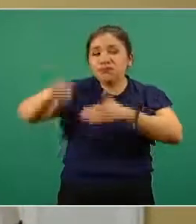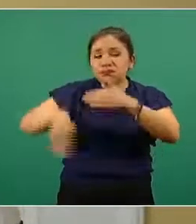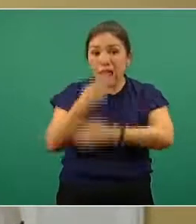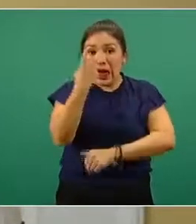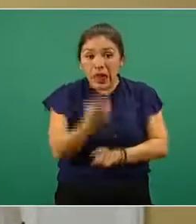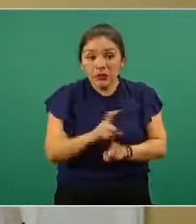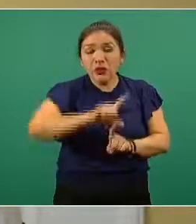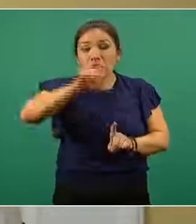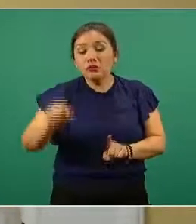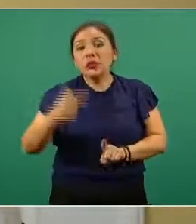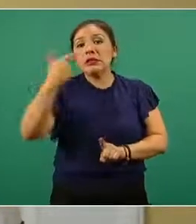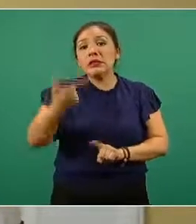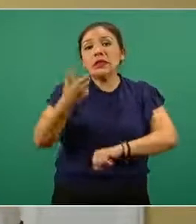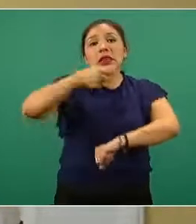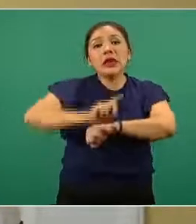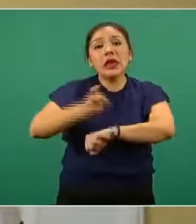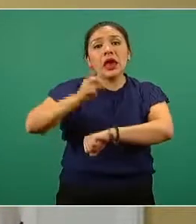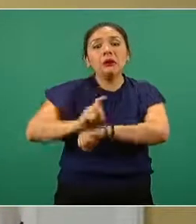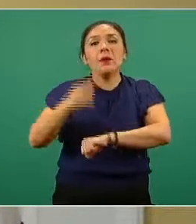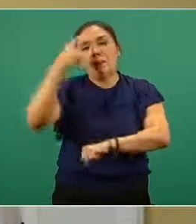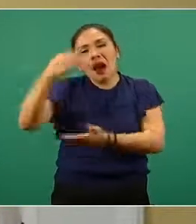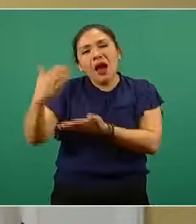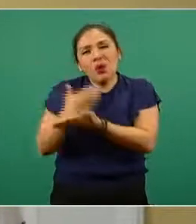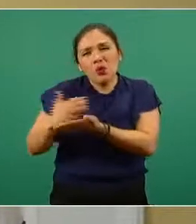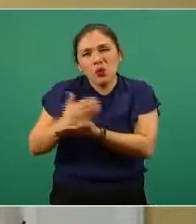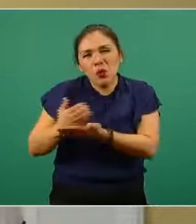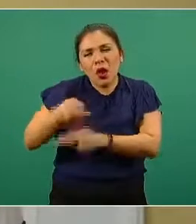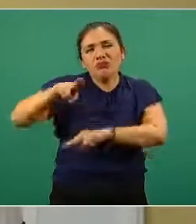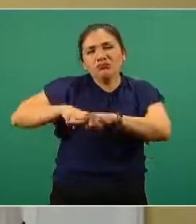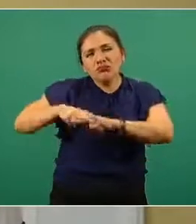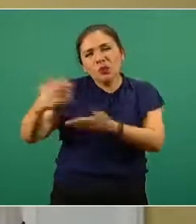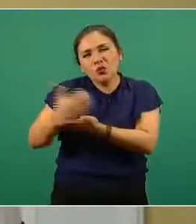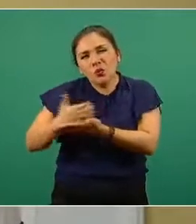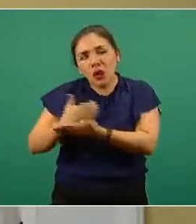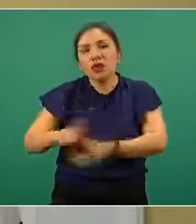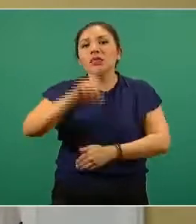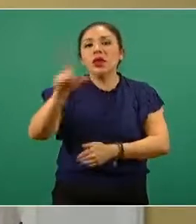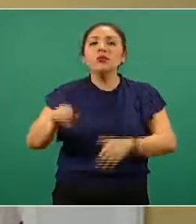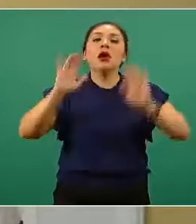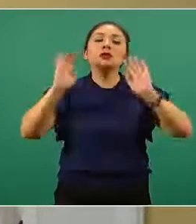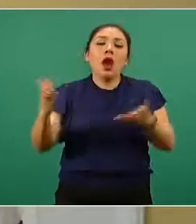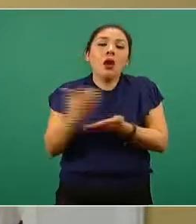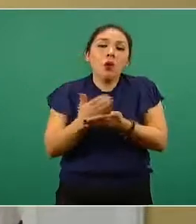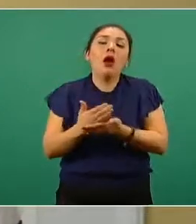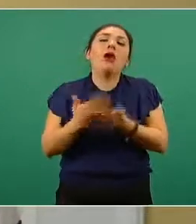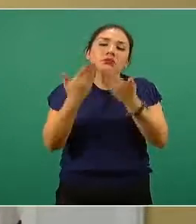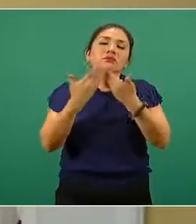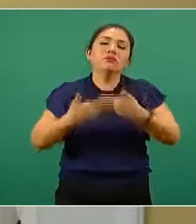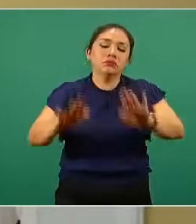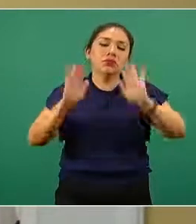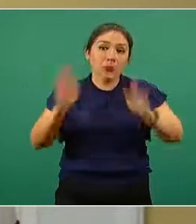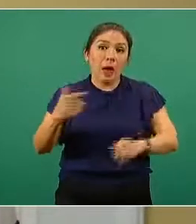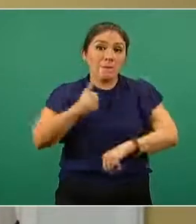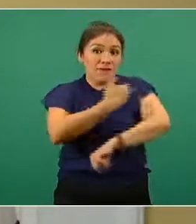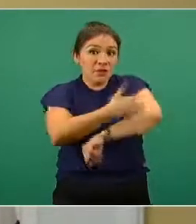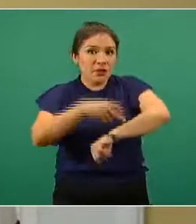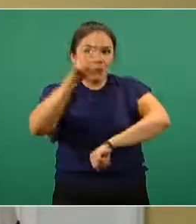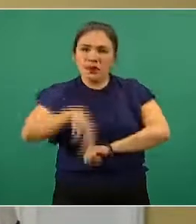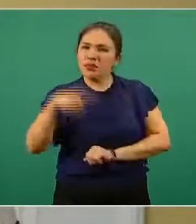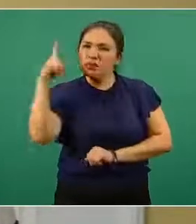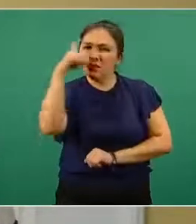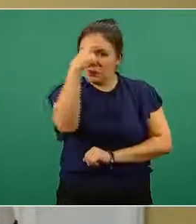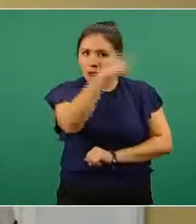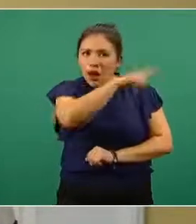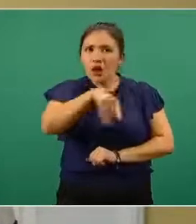Posterior a eso tuve 7 días en recuperación, después me dieron de alta y mi familia fue muy difícil